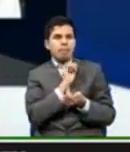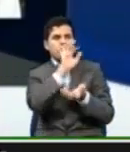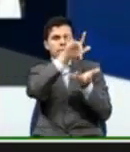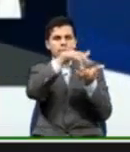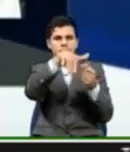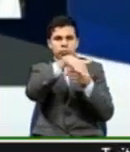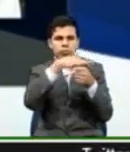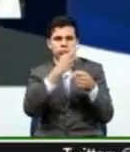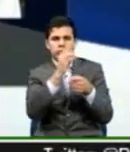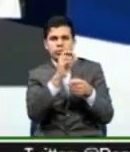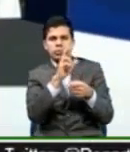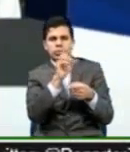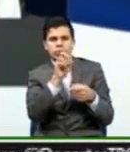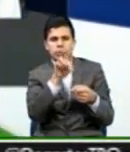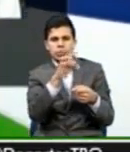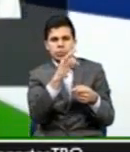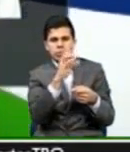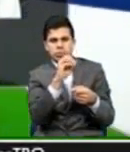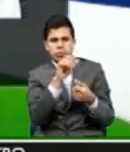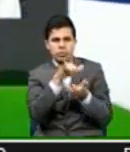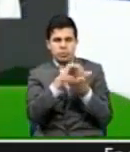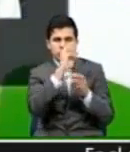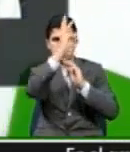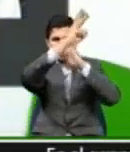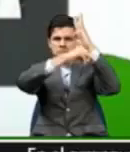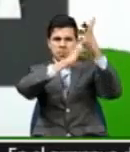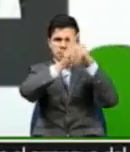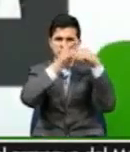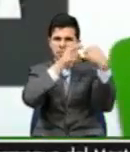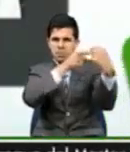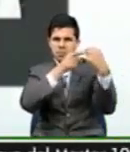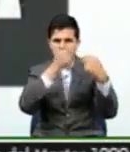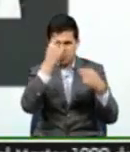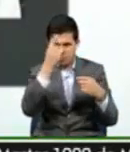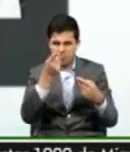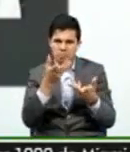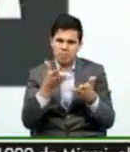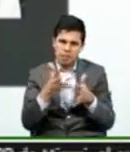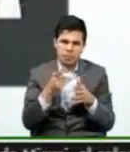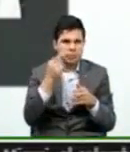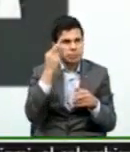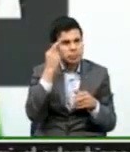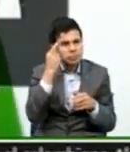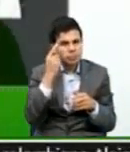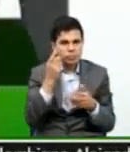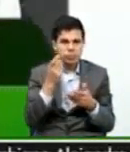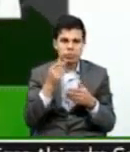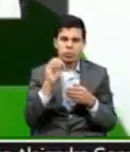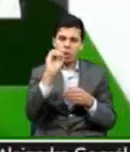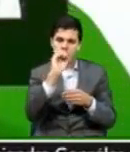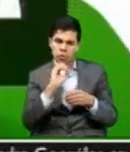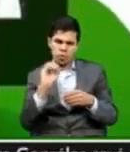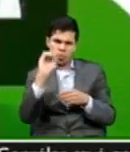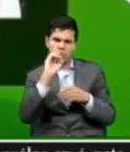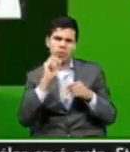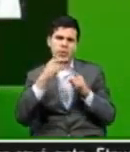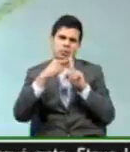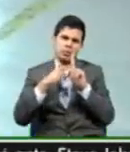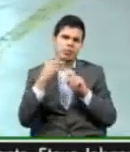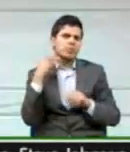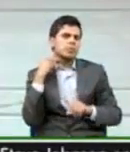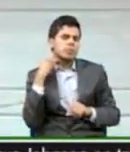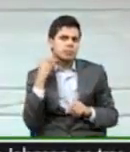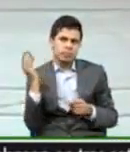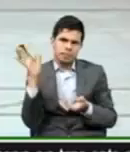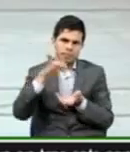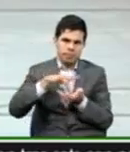tener un abierto, un Open Mundial hacia mediados de octubre o noviembre, que va a